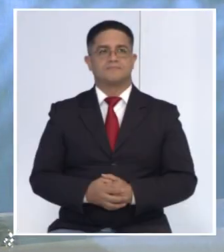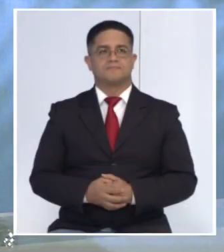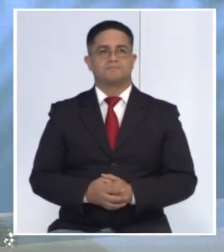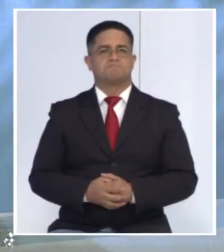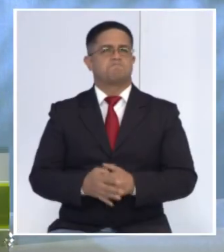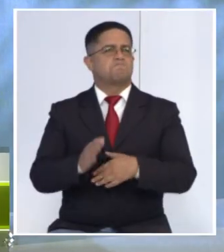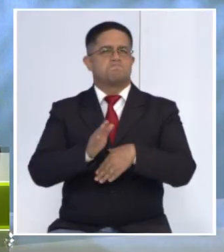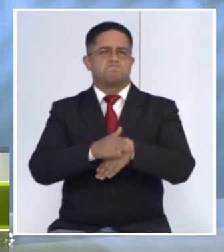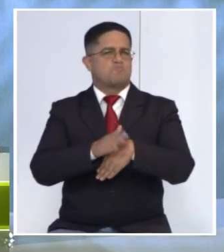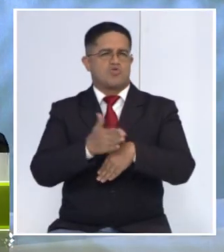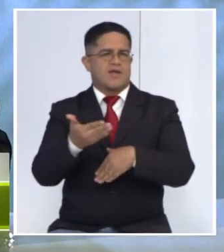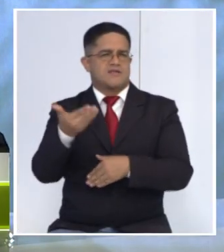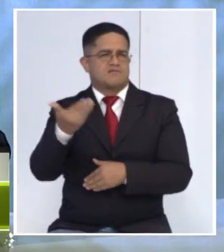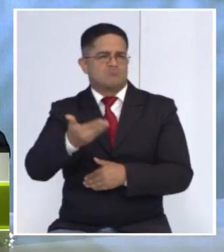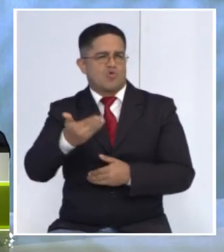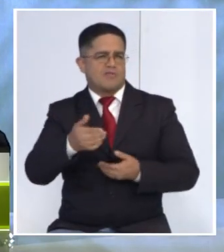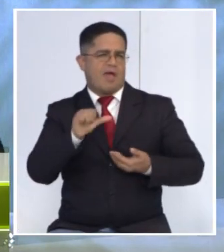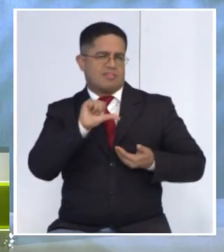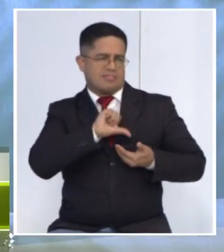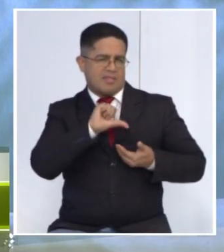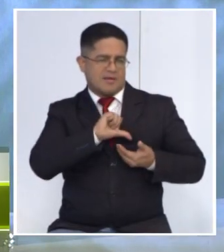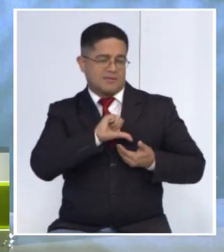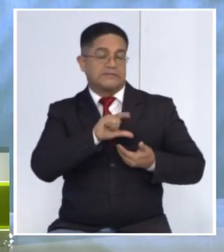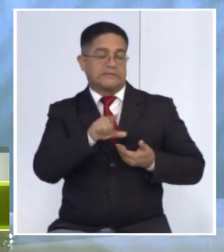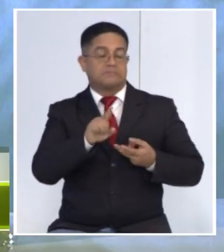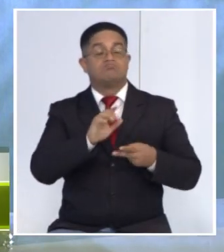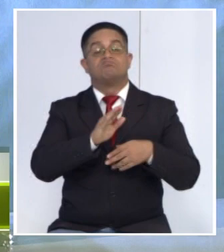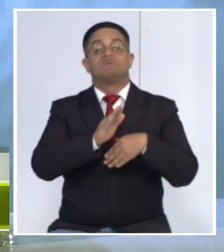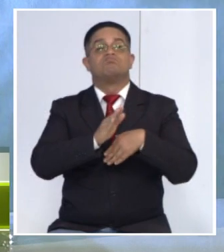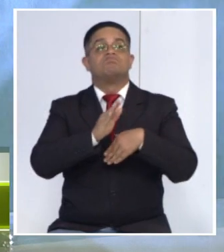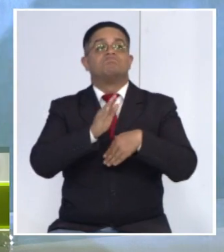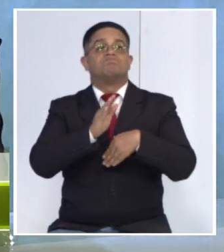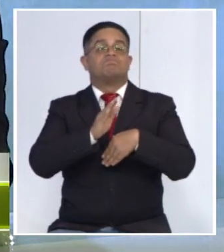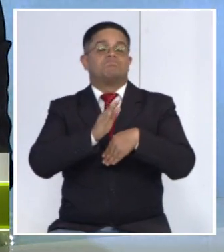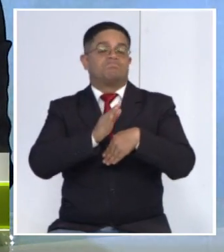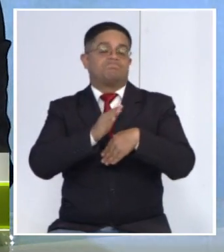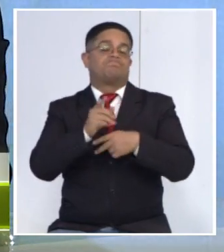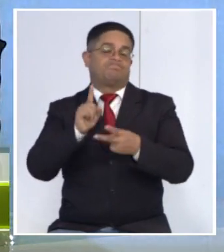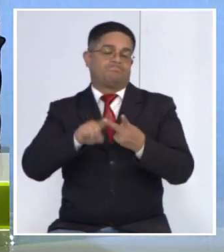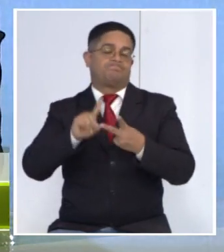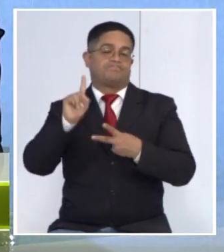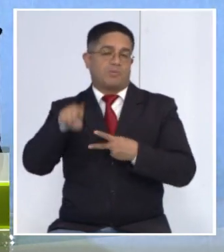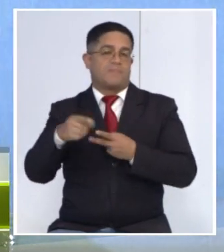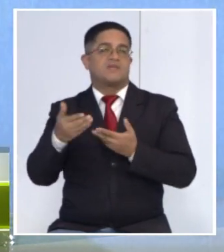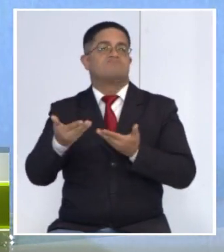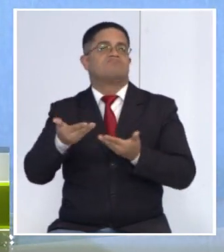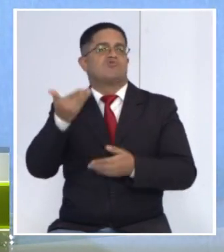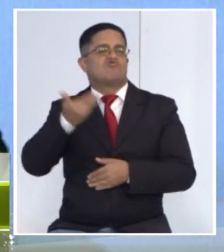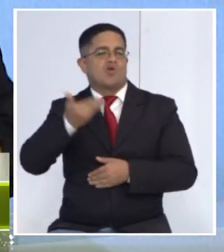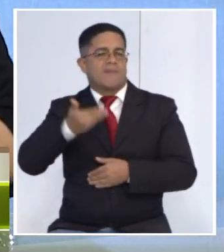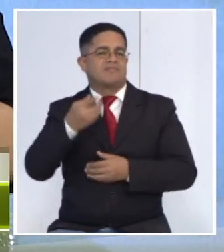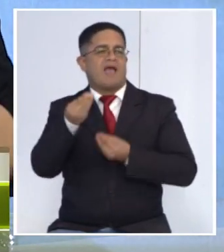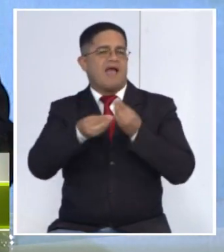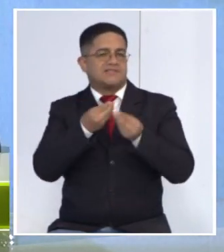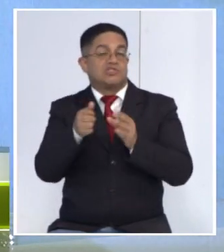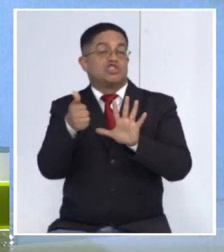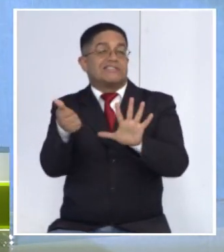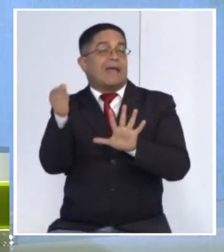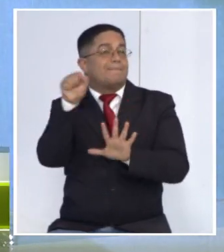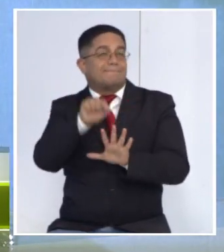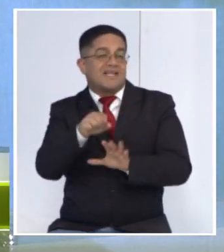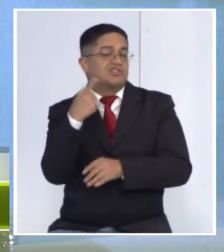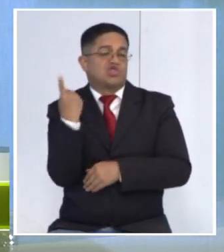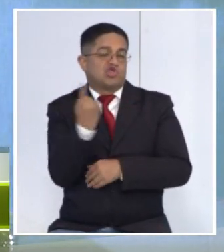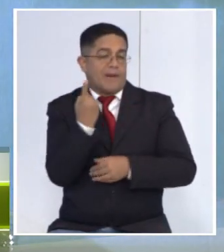¿Por qué es tan importante la lactancia materna? ¿Por qué es fundamental la recomendación de hacerlo durante 6 meses de manera